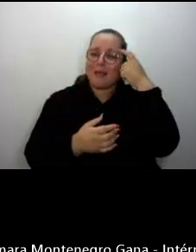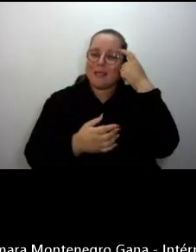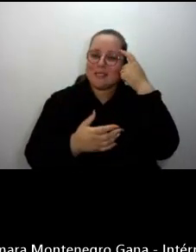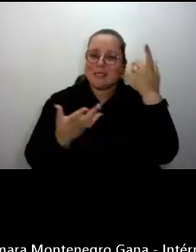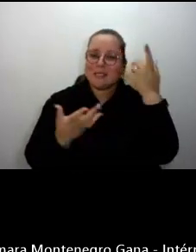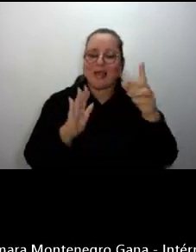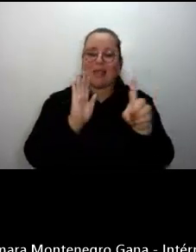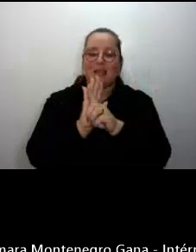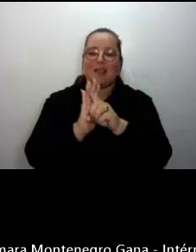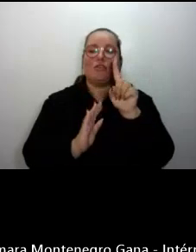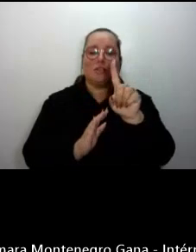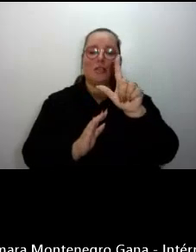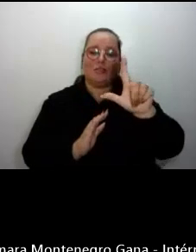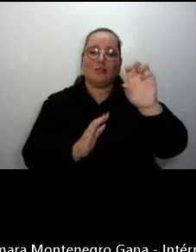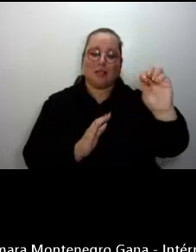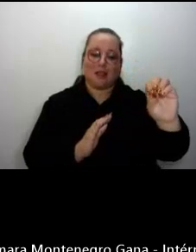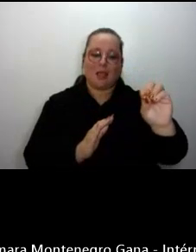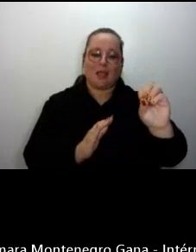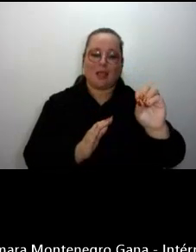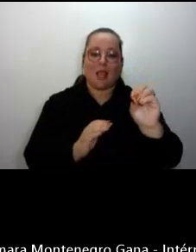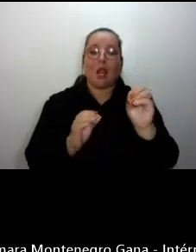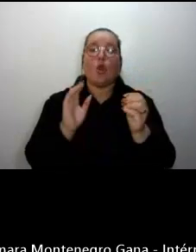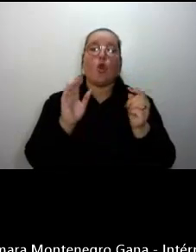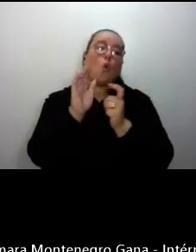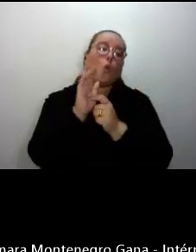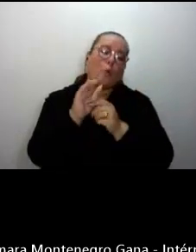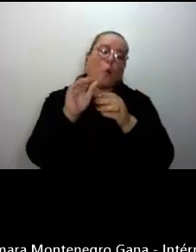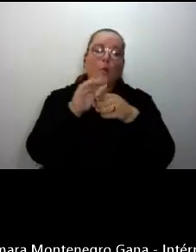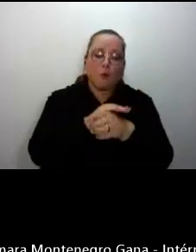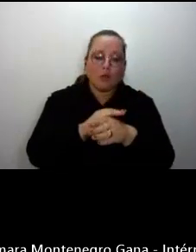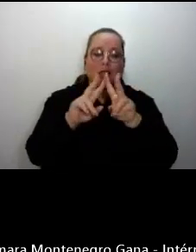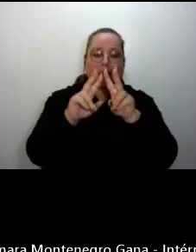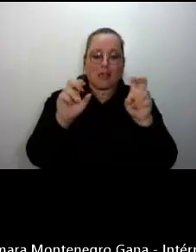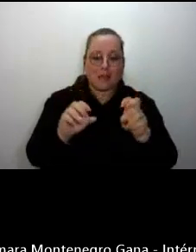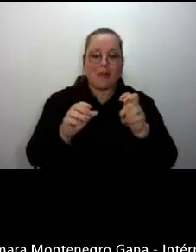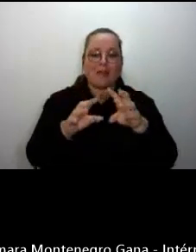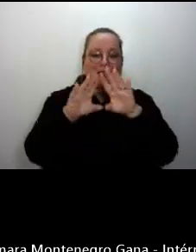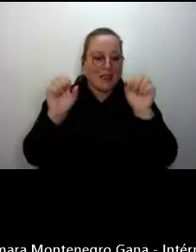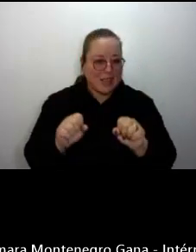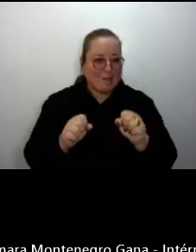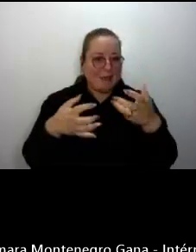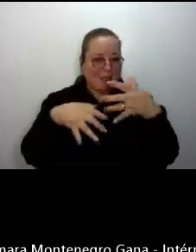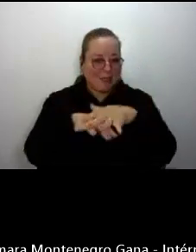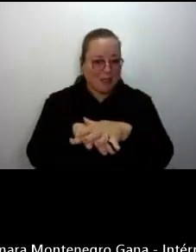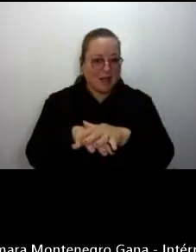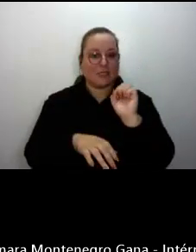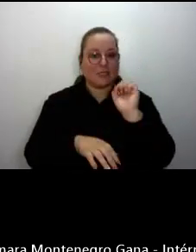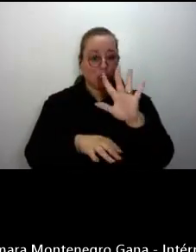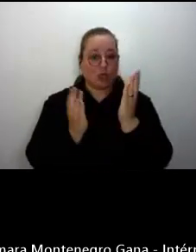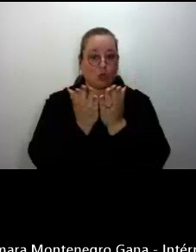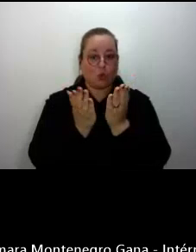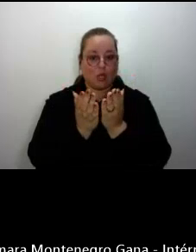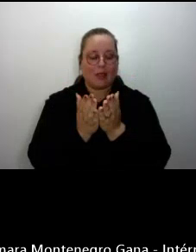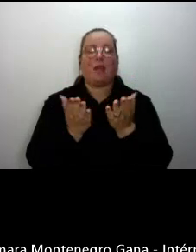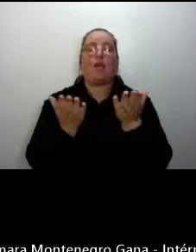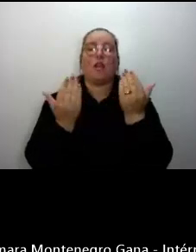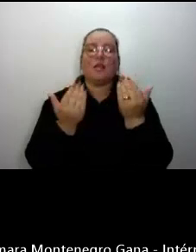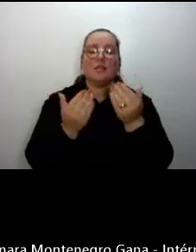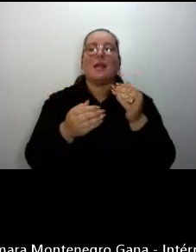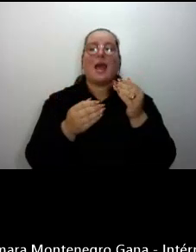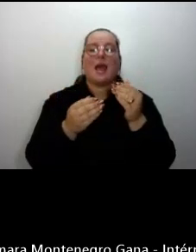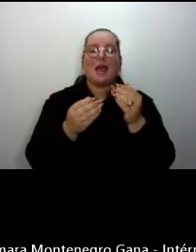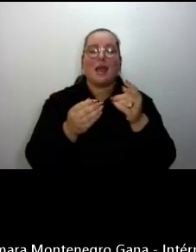decreto 170. Los cupos asociados al programa de integración, ¿cierto?, específicamente los 5 estudiantes con necesidades educativas